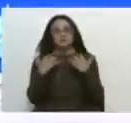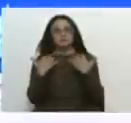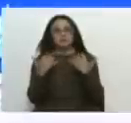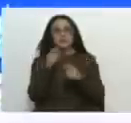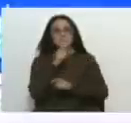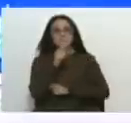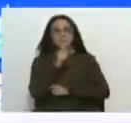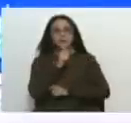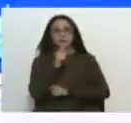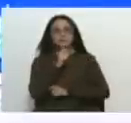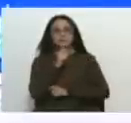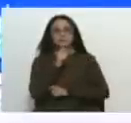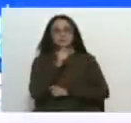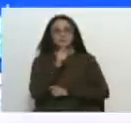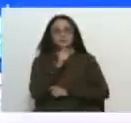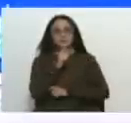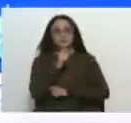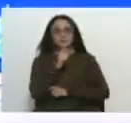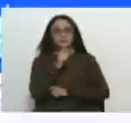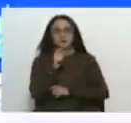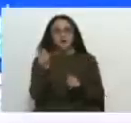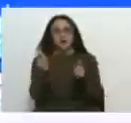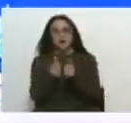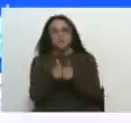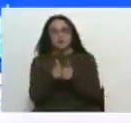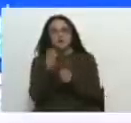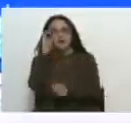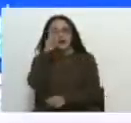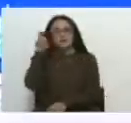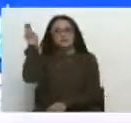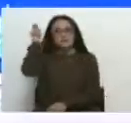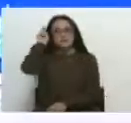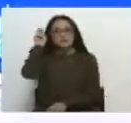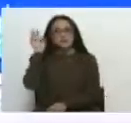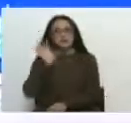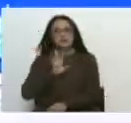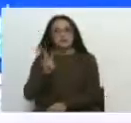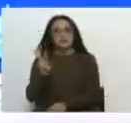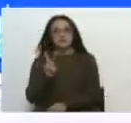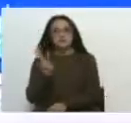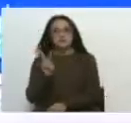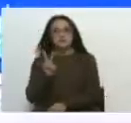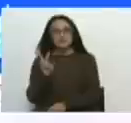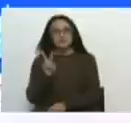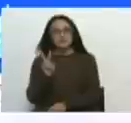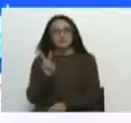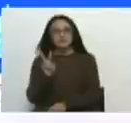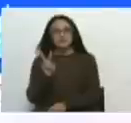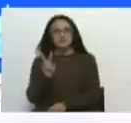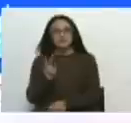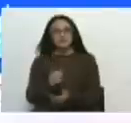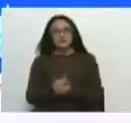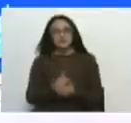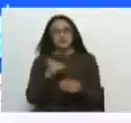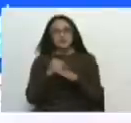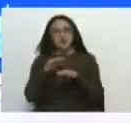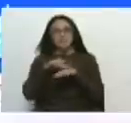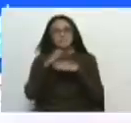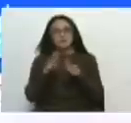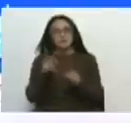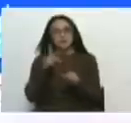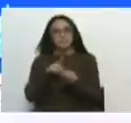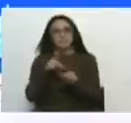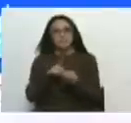prensa. Me acompaña el canciller de la República Bolivariana de Venezuela, Iván Gil, igualmente el ministro de